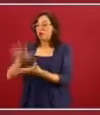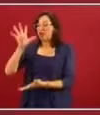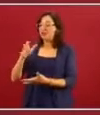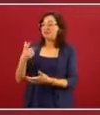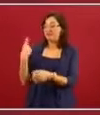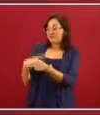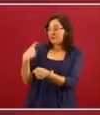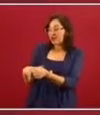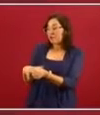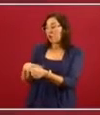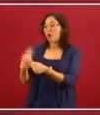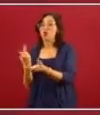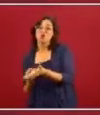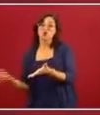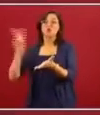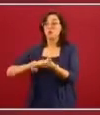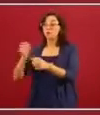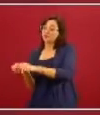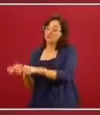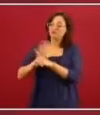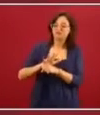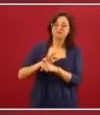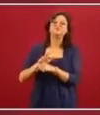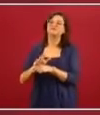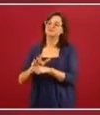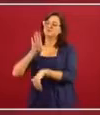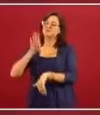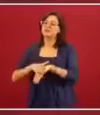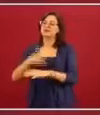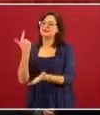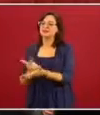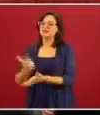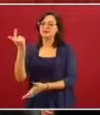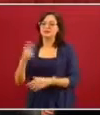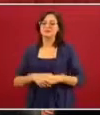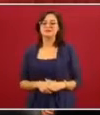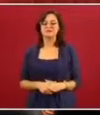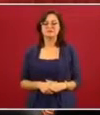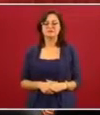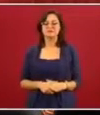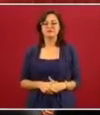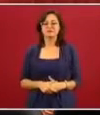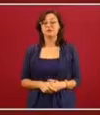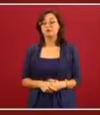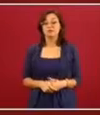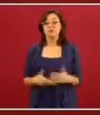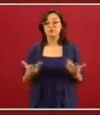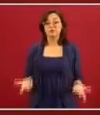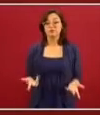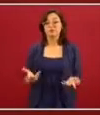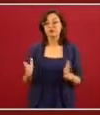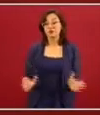contribuir muchísimo respecto a otros países a la existencia de casos fatales. Pero mi pregunta era, entonces en la etapa